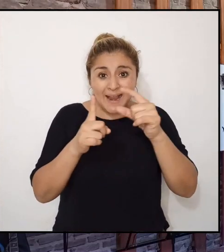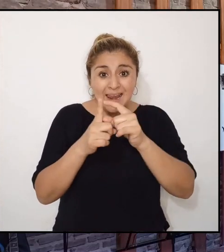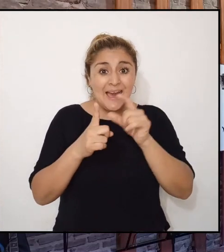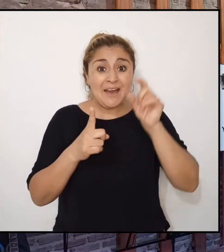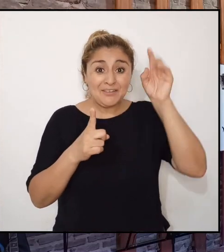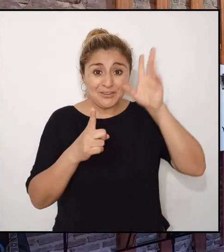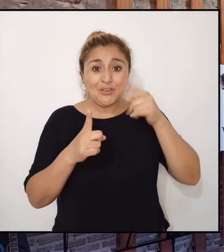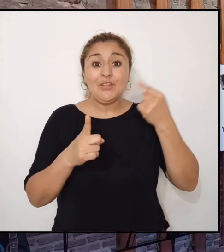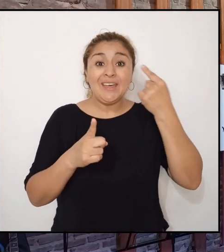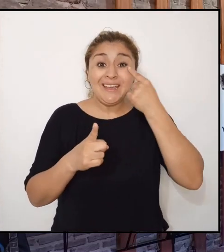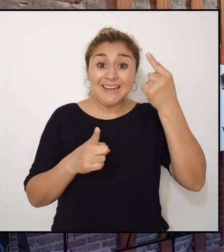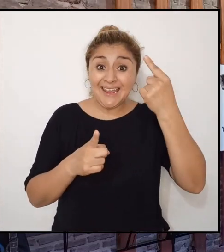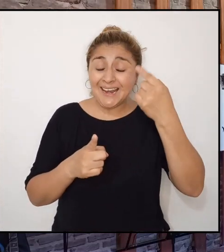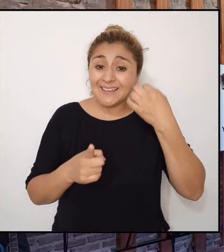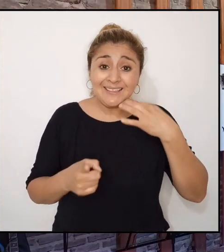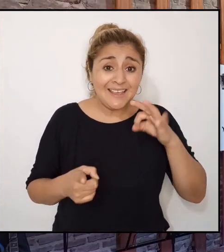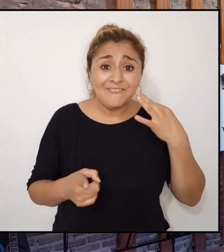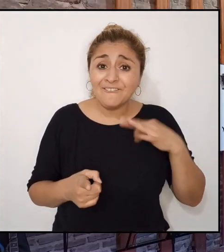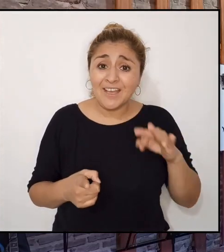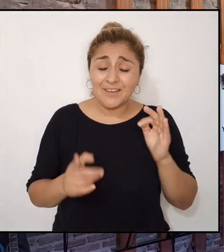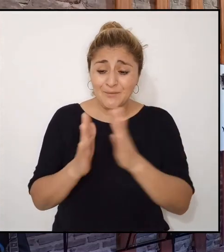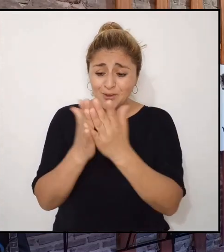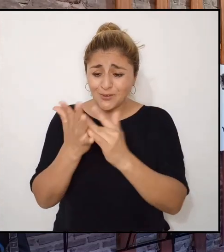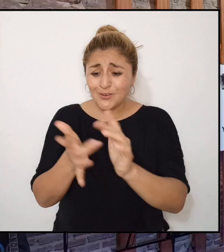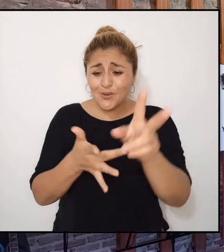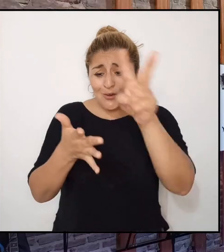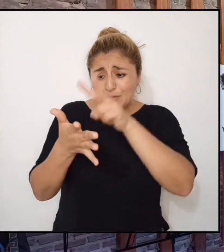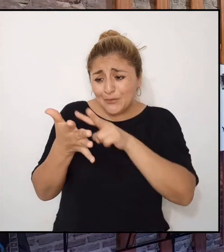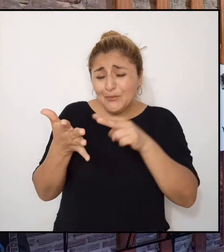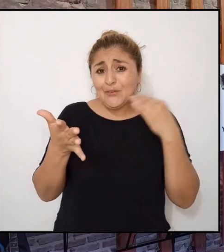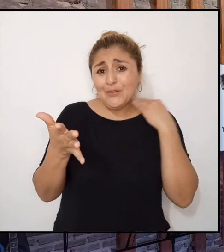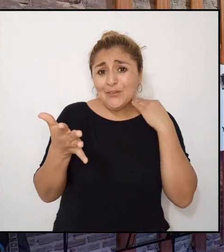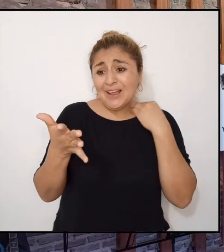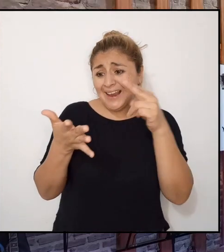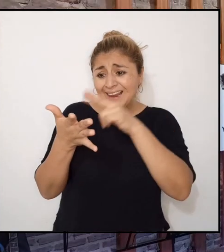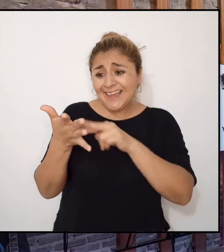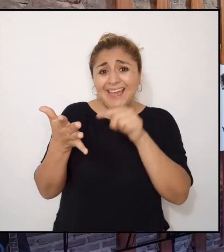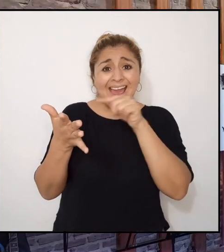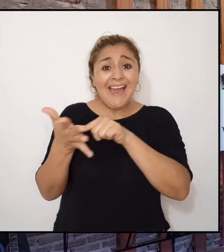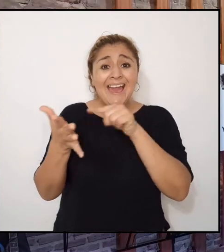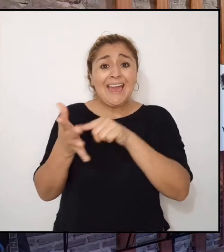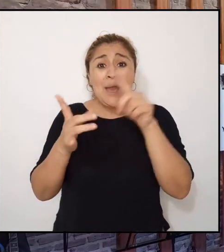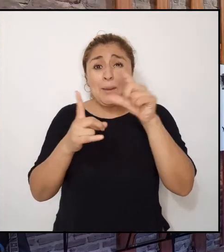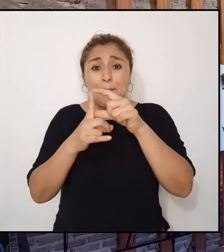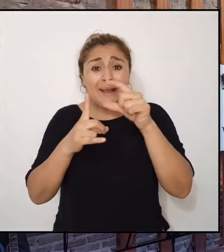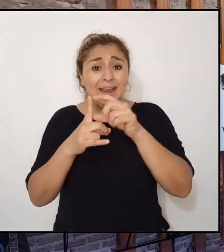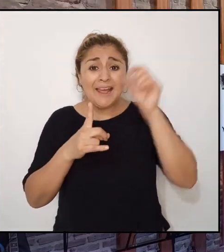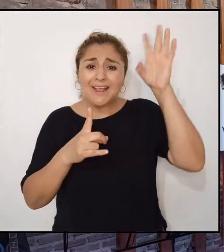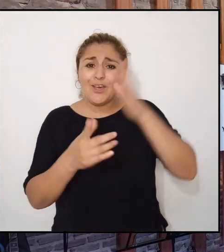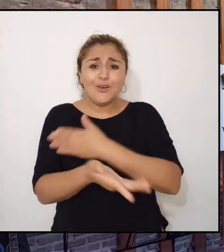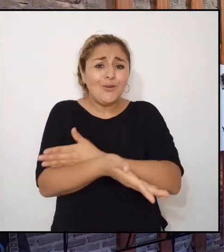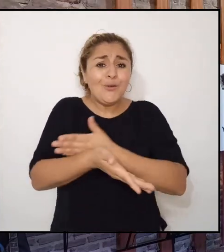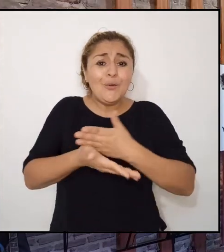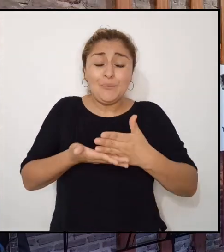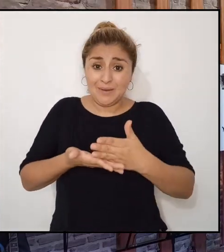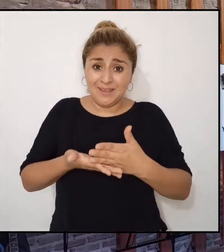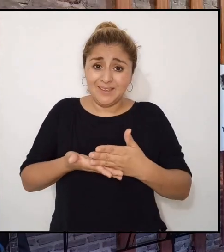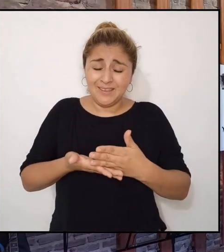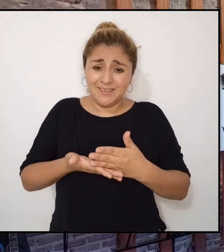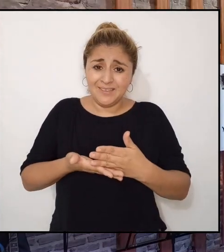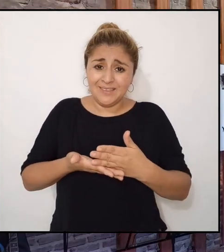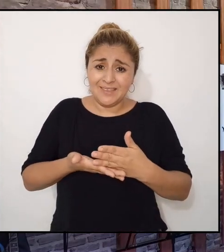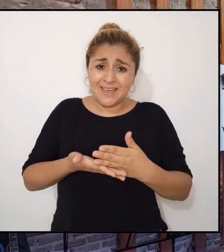principio, hermanos, tenemos toda la palabra de Dios completa. En el tiempo de Jesús estaba el Antiguo Testamento.